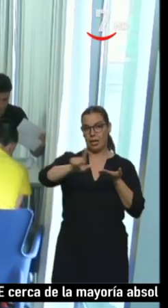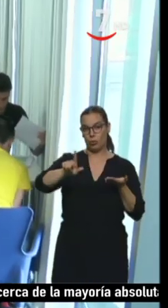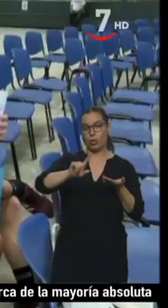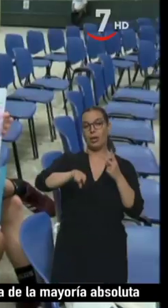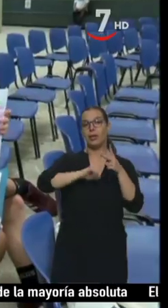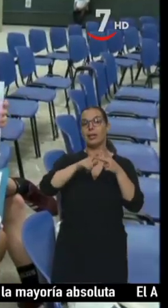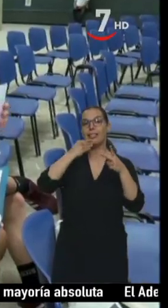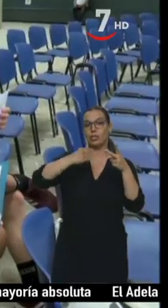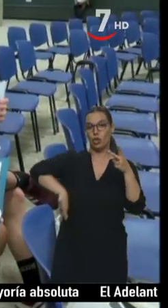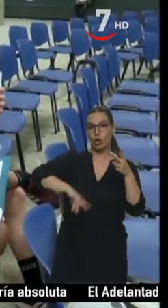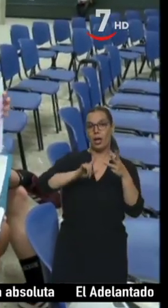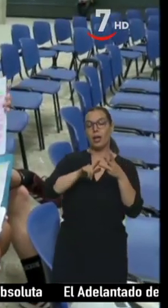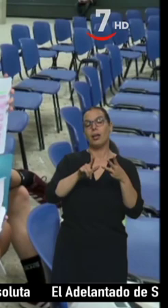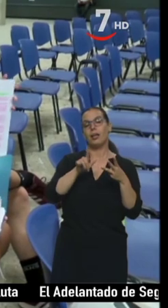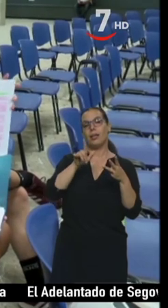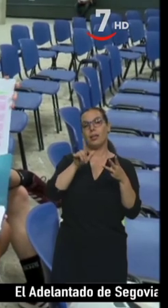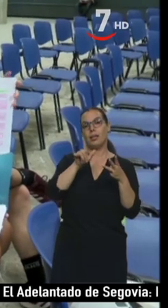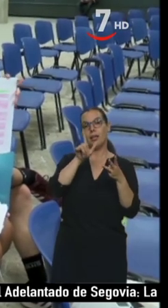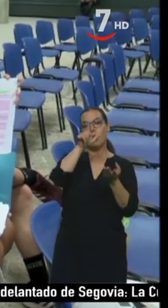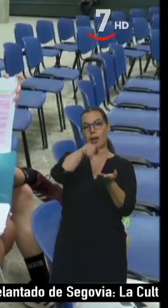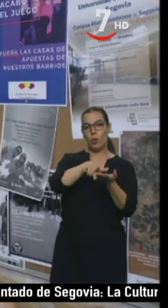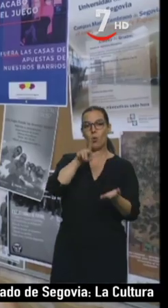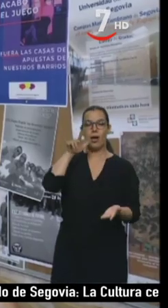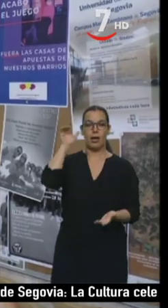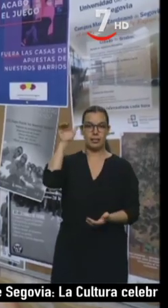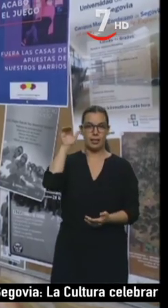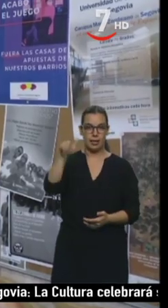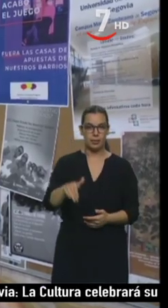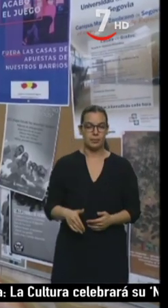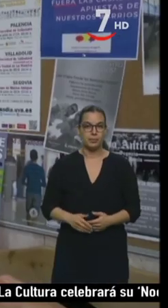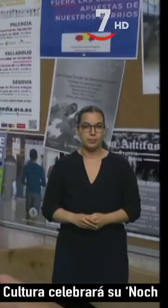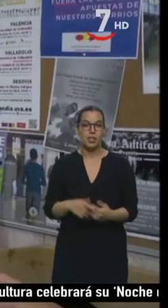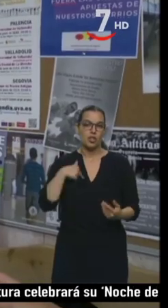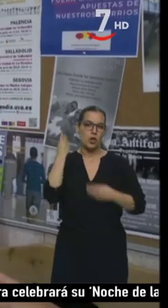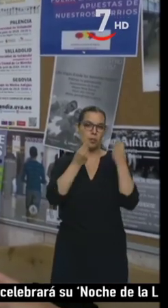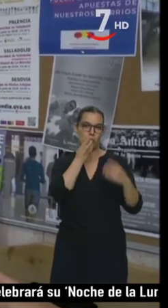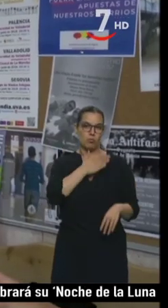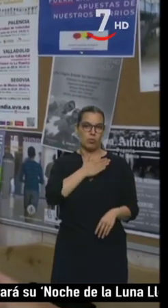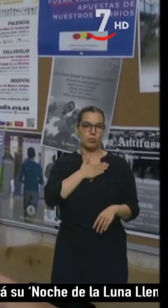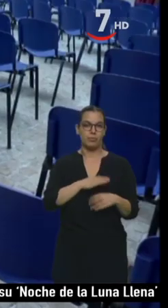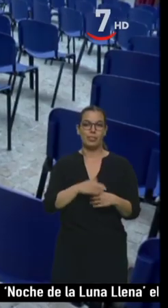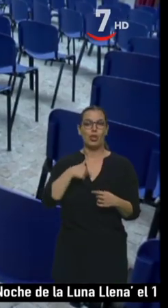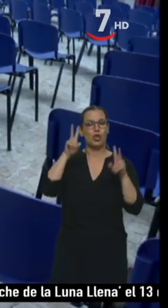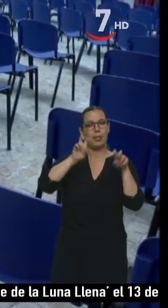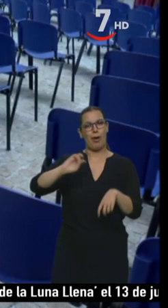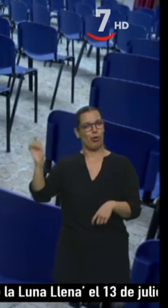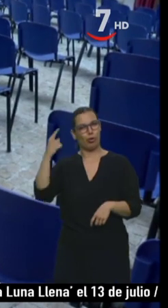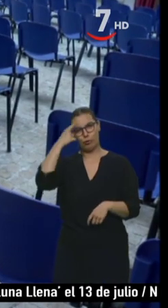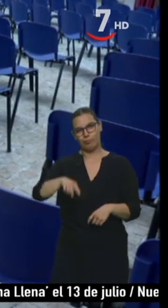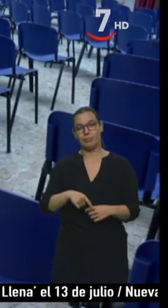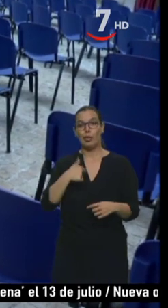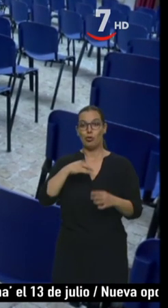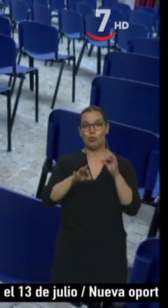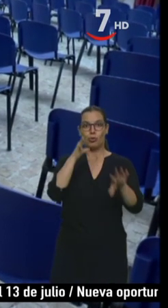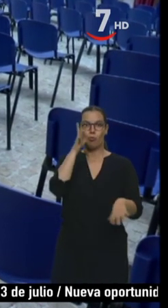seguido historia y lengua extranjera. Yo creo que han sido generosos. Había estudiado otros temas de los que han entrado. He tenido suerte porque ha caído un